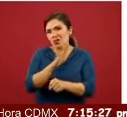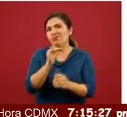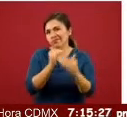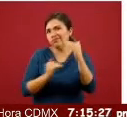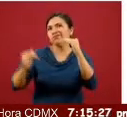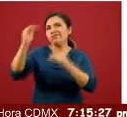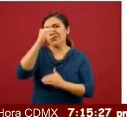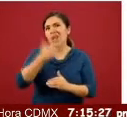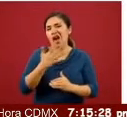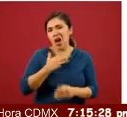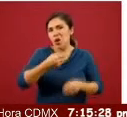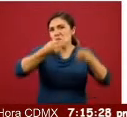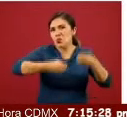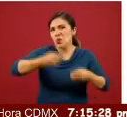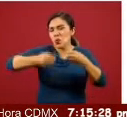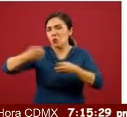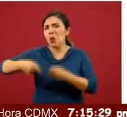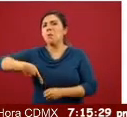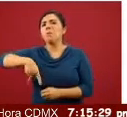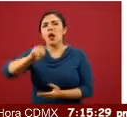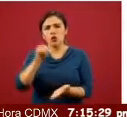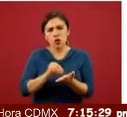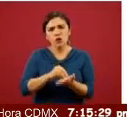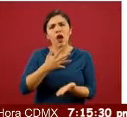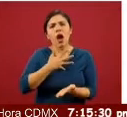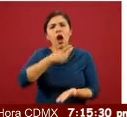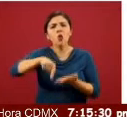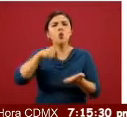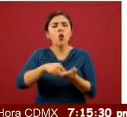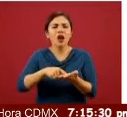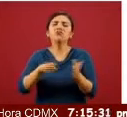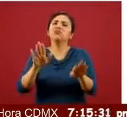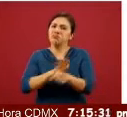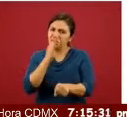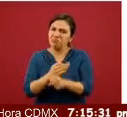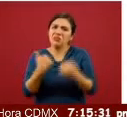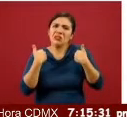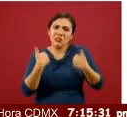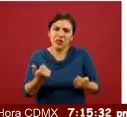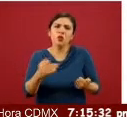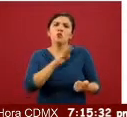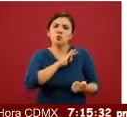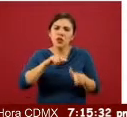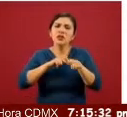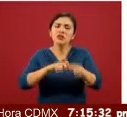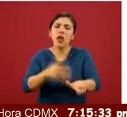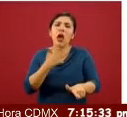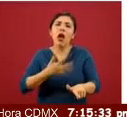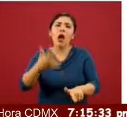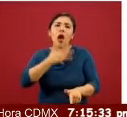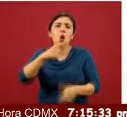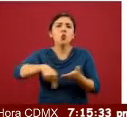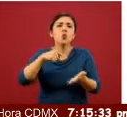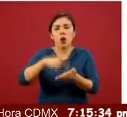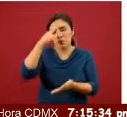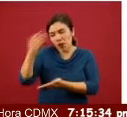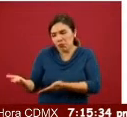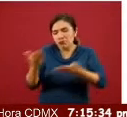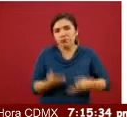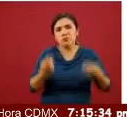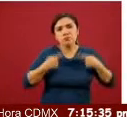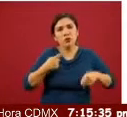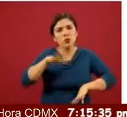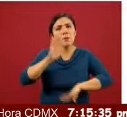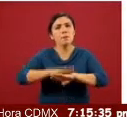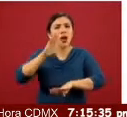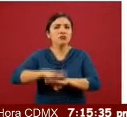esta ocupación, se ha logrado mantener un balance, permitiendo siempre que exista una disponibilidad. A medida que